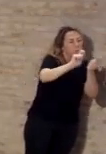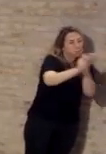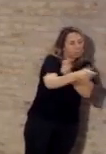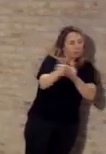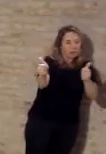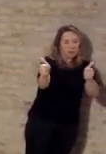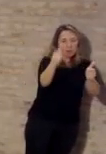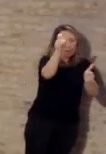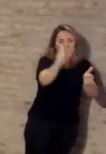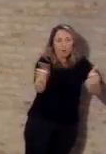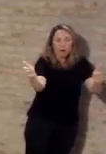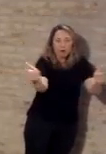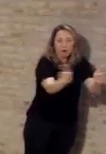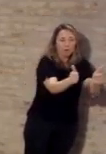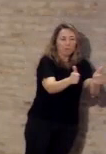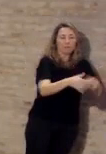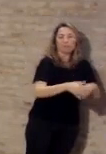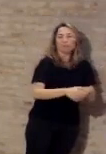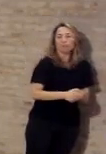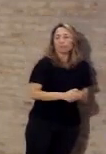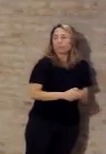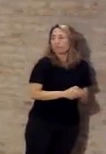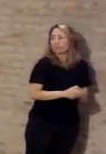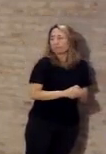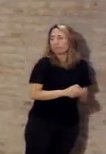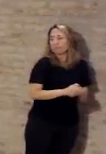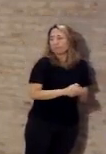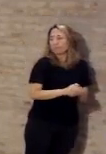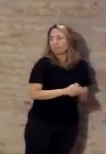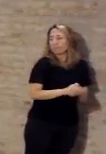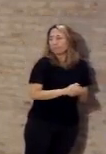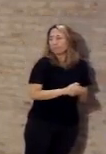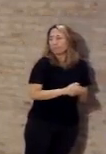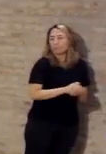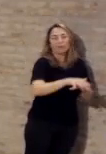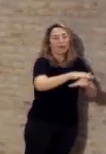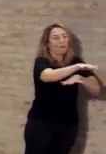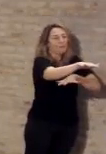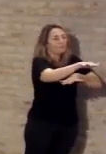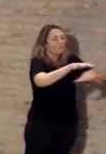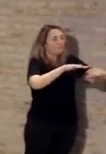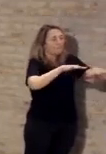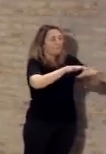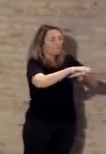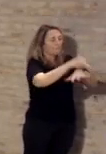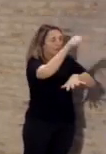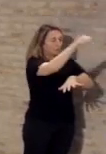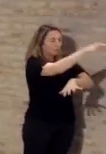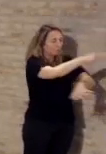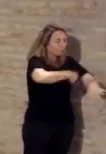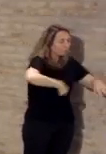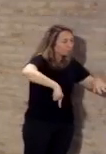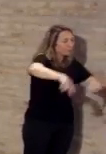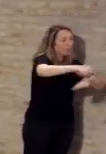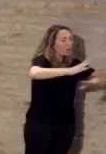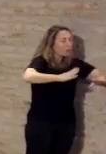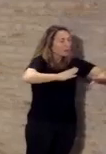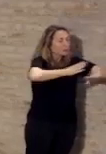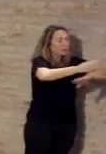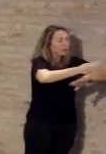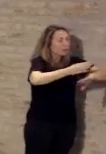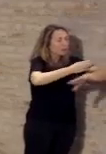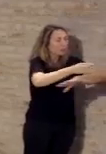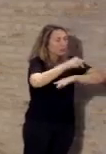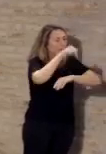condicionada H bueno para que todo esto suceda para que podamos realmente